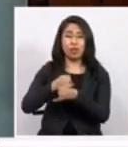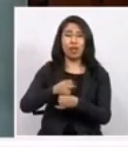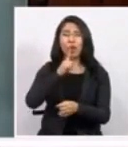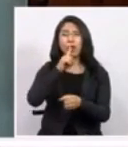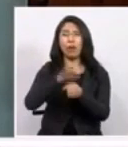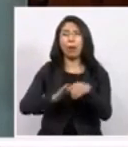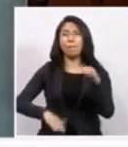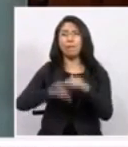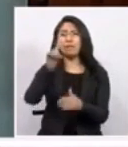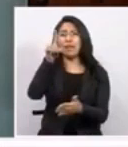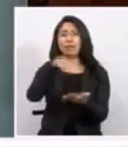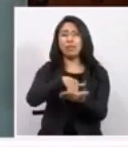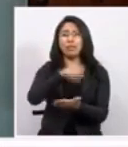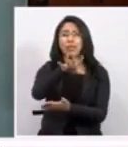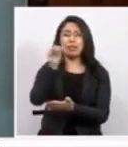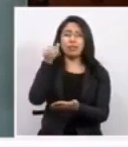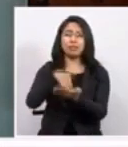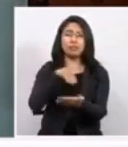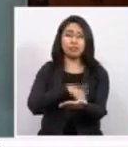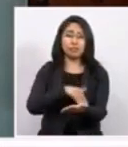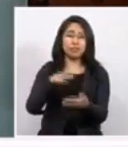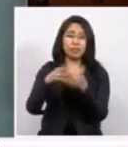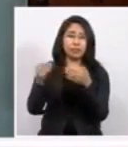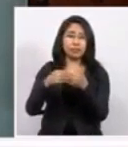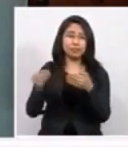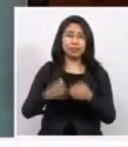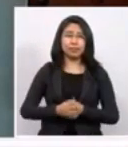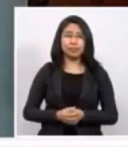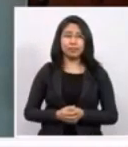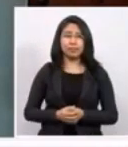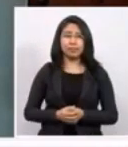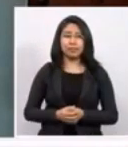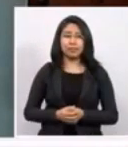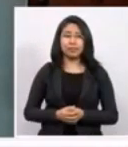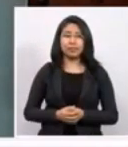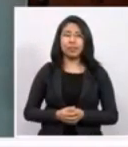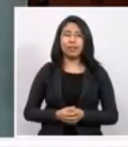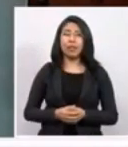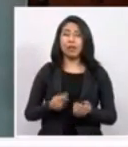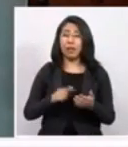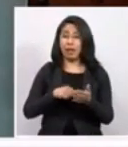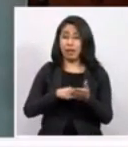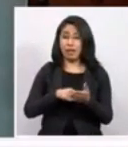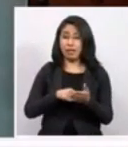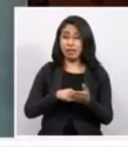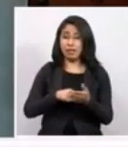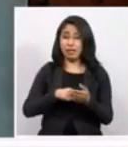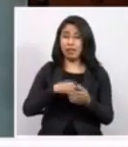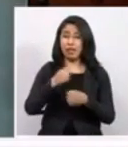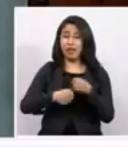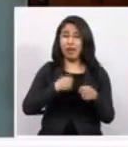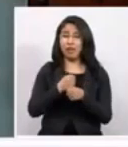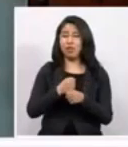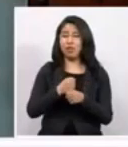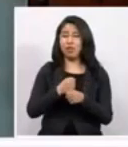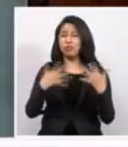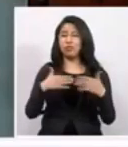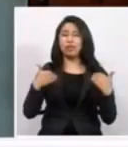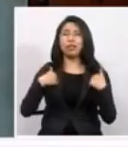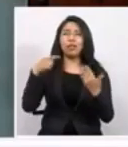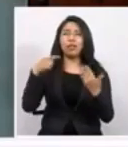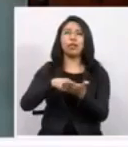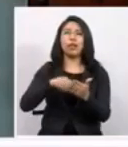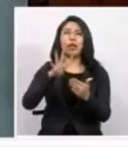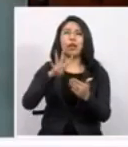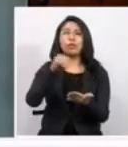más de 1.500 millones de dólares. Para cesar el año, programaron un endeudamiento de